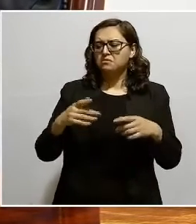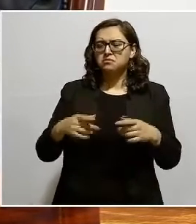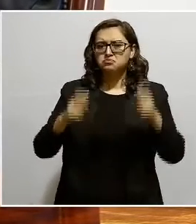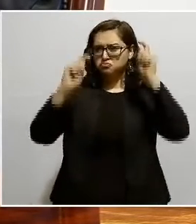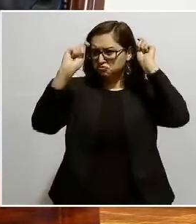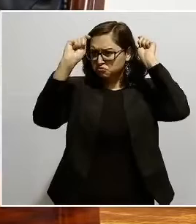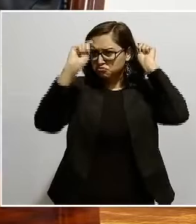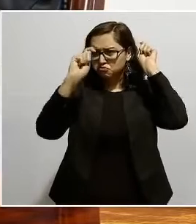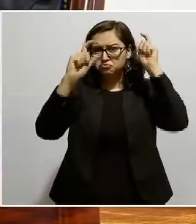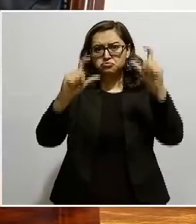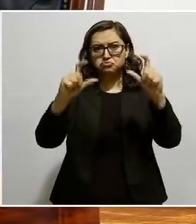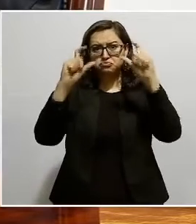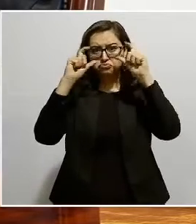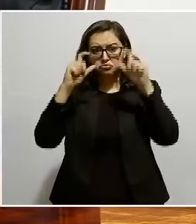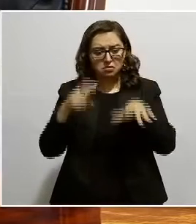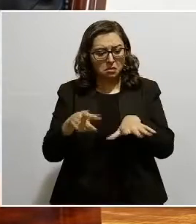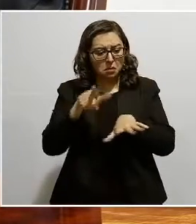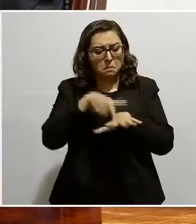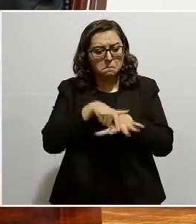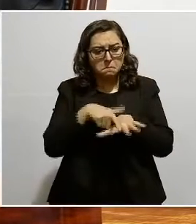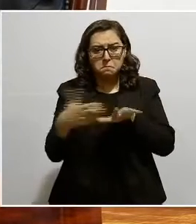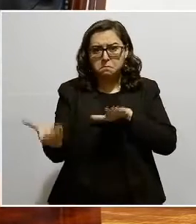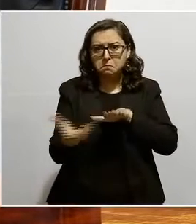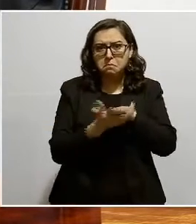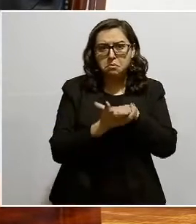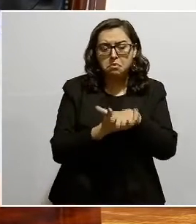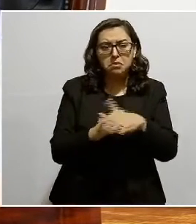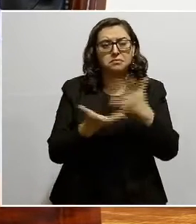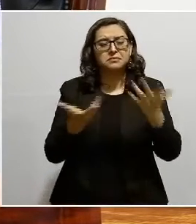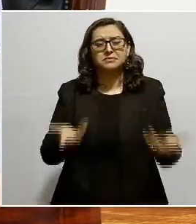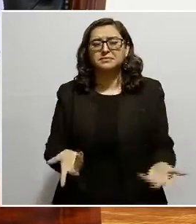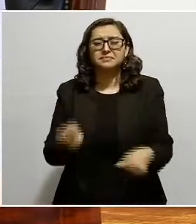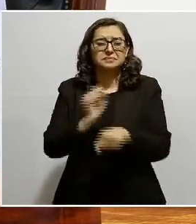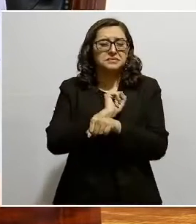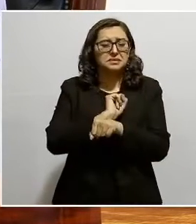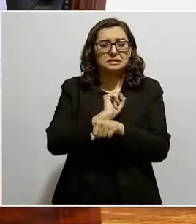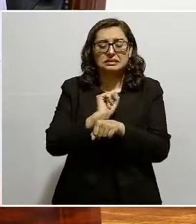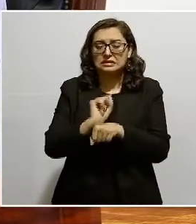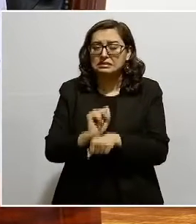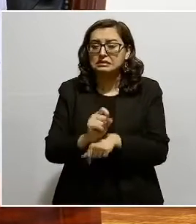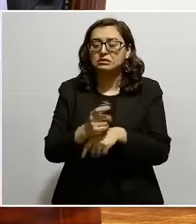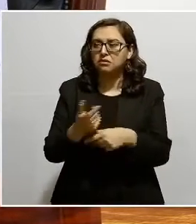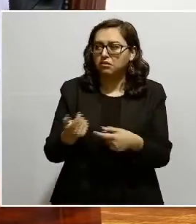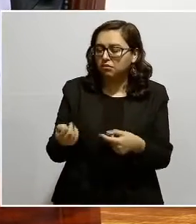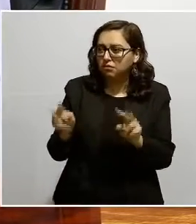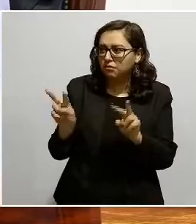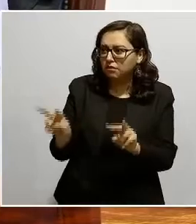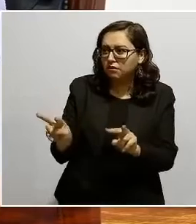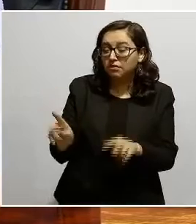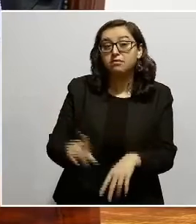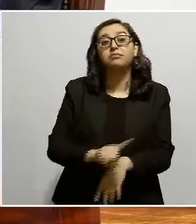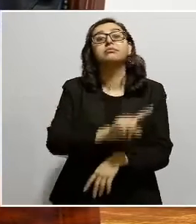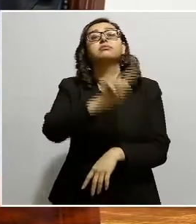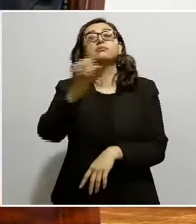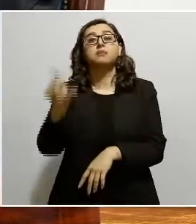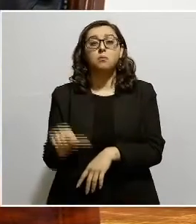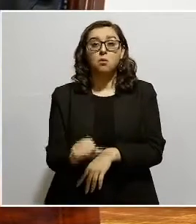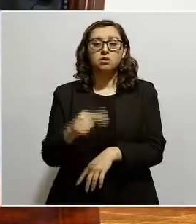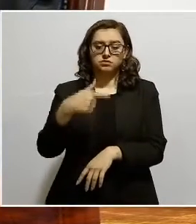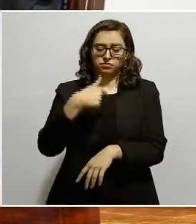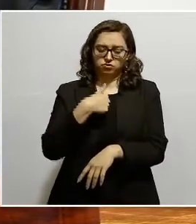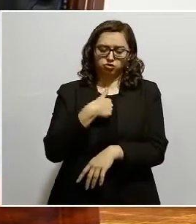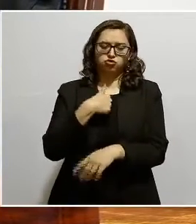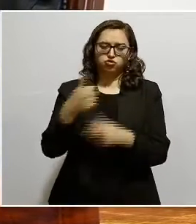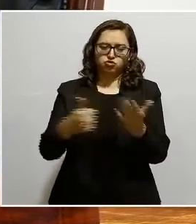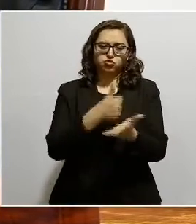negros. El trato más cercano y constante lo tuvimos cuando me trasladé a la Ciudad de México